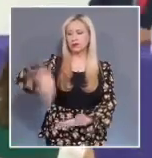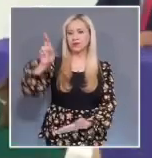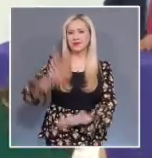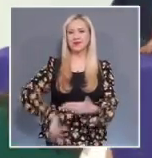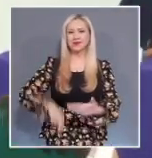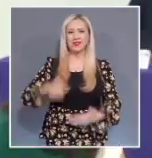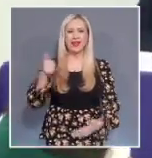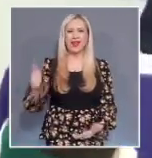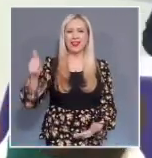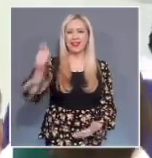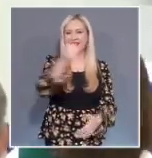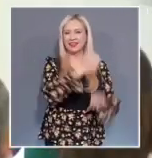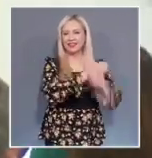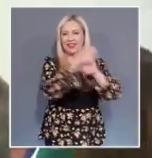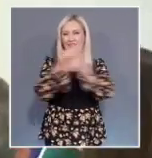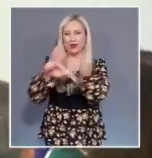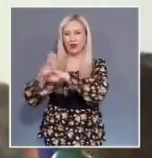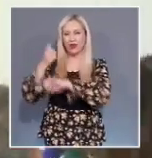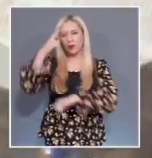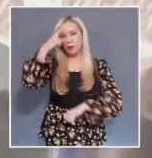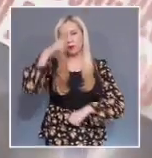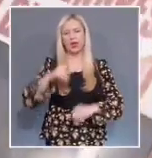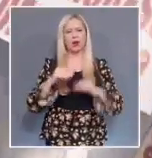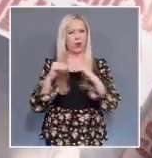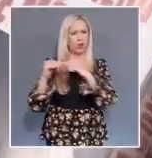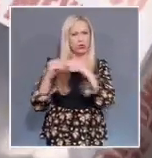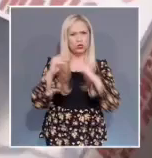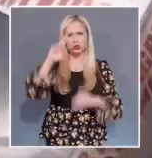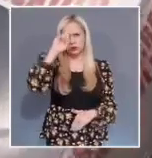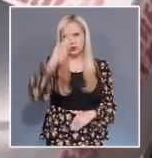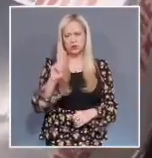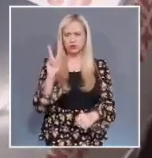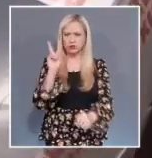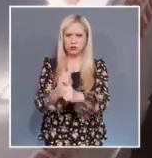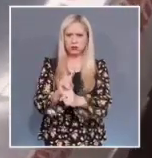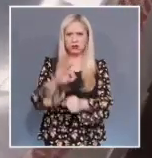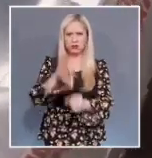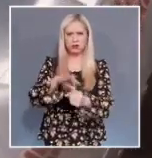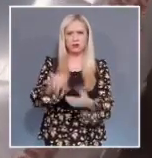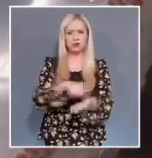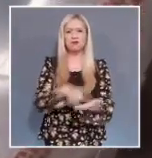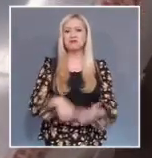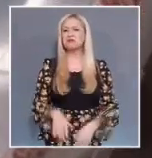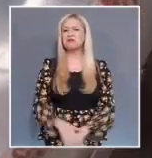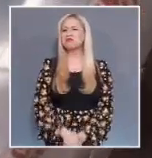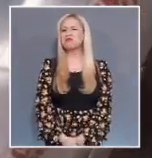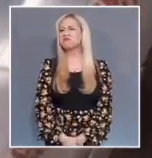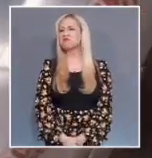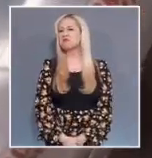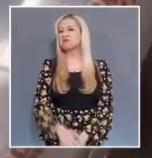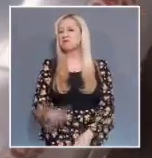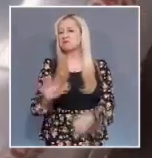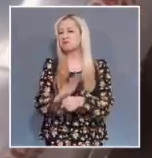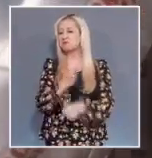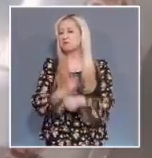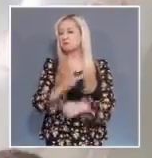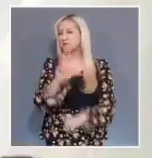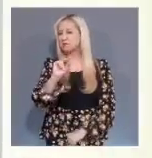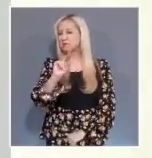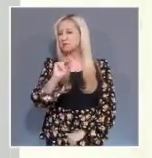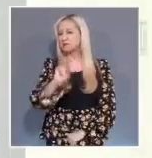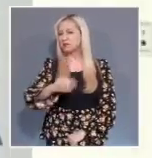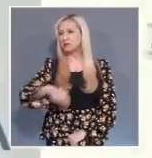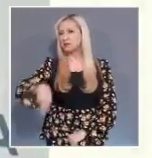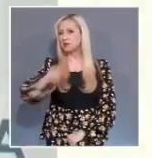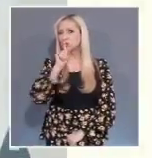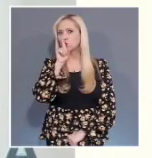integridad electoral y otras acciones de vigilancia no han sido suficientes para evitar el uso de programas sociales a cambio del voto.